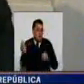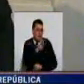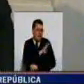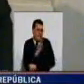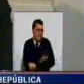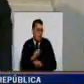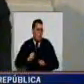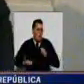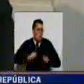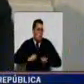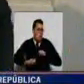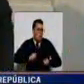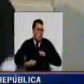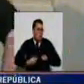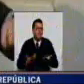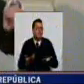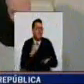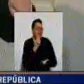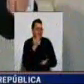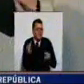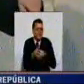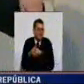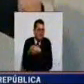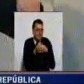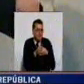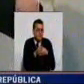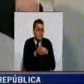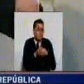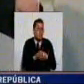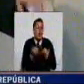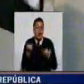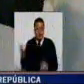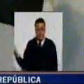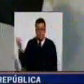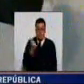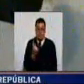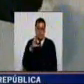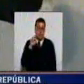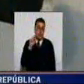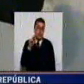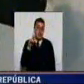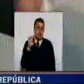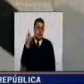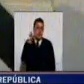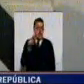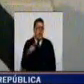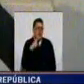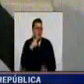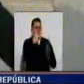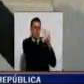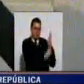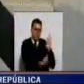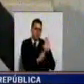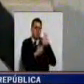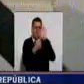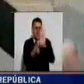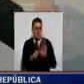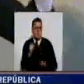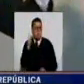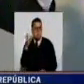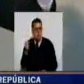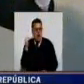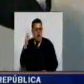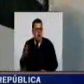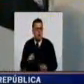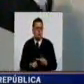por delegación. Seguramente aquí nos va a decir el doctor Cárdenas, nos va a sacar unos certificados de buena conducta de los banqueros globales,